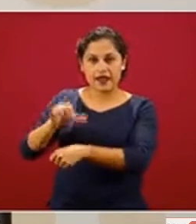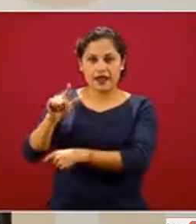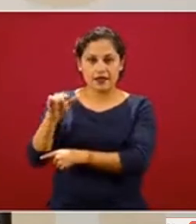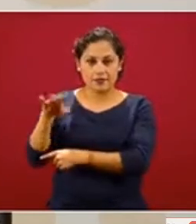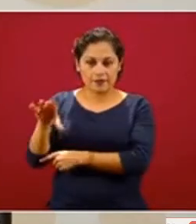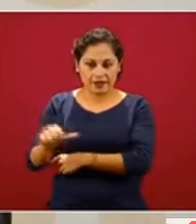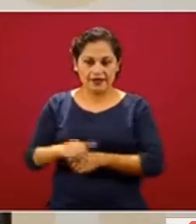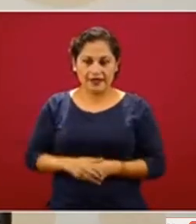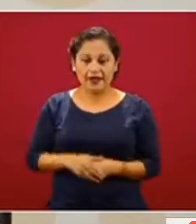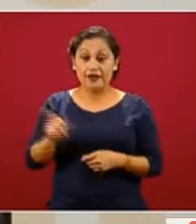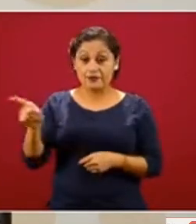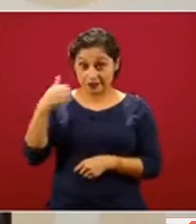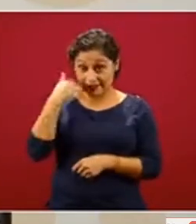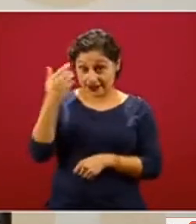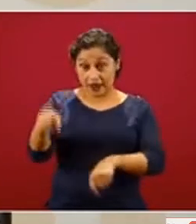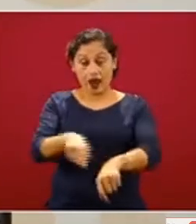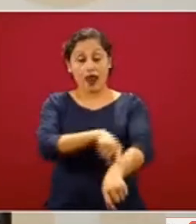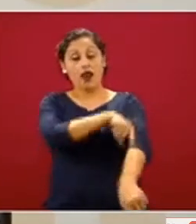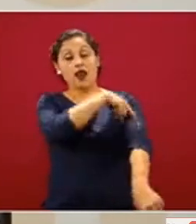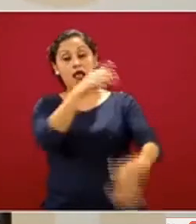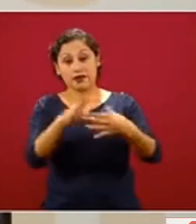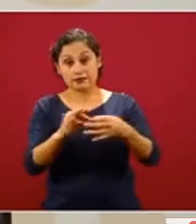si no quieren la larga explicación ahorita,